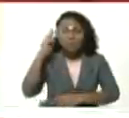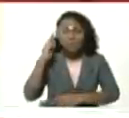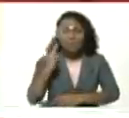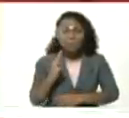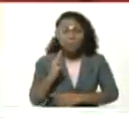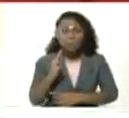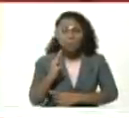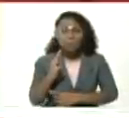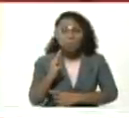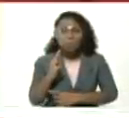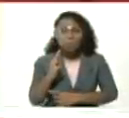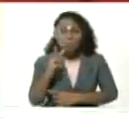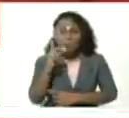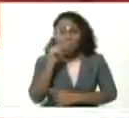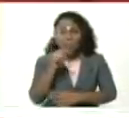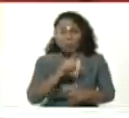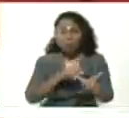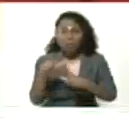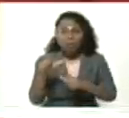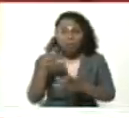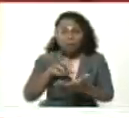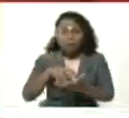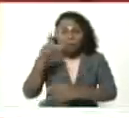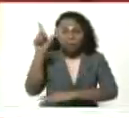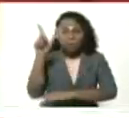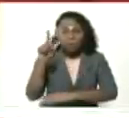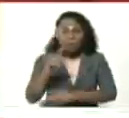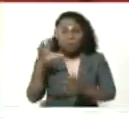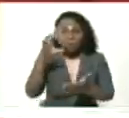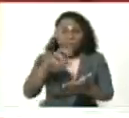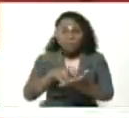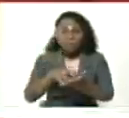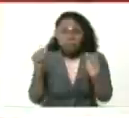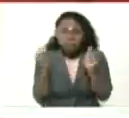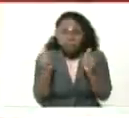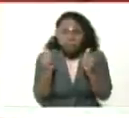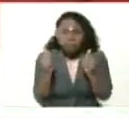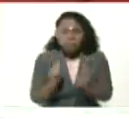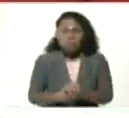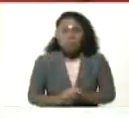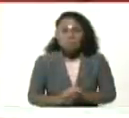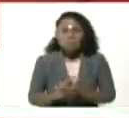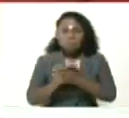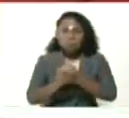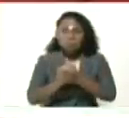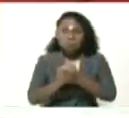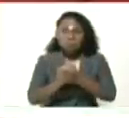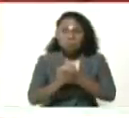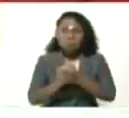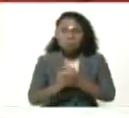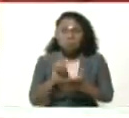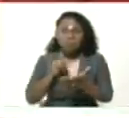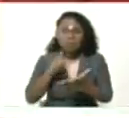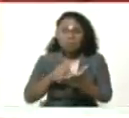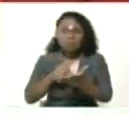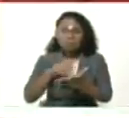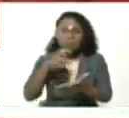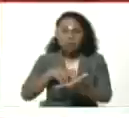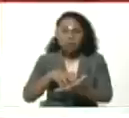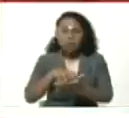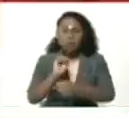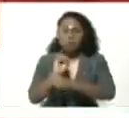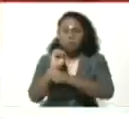Prado. Listo, el estado Lara. Vamos al estado Mérida. Compatriota candidato al estado Mérida,